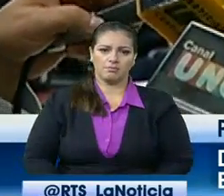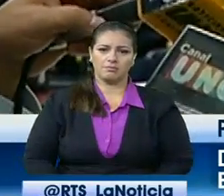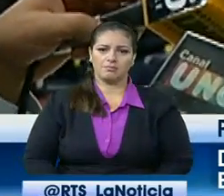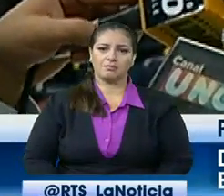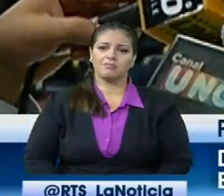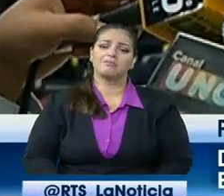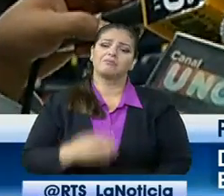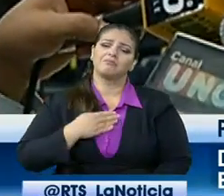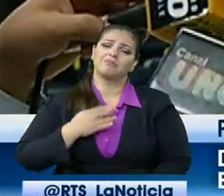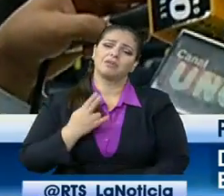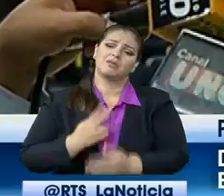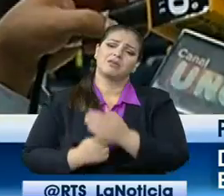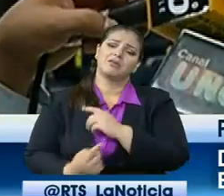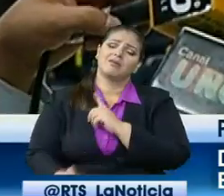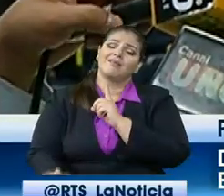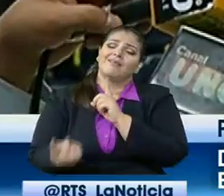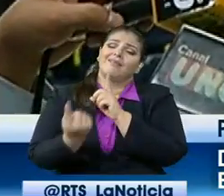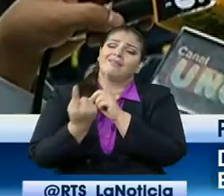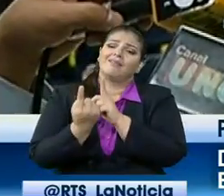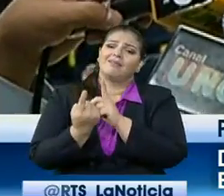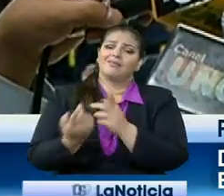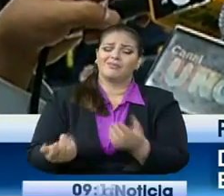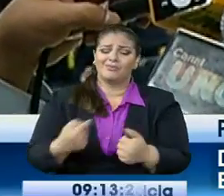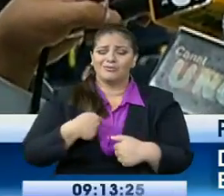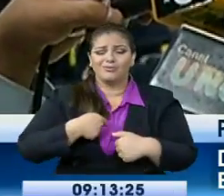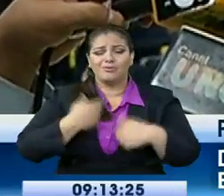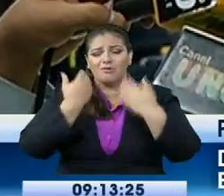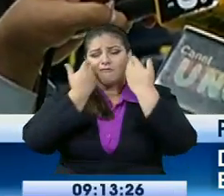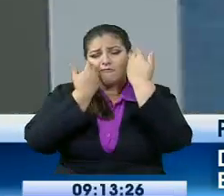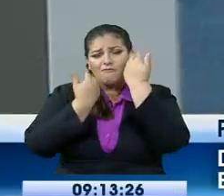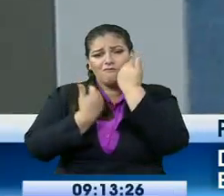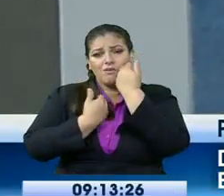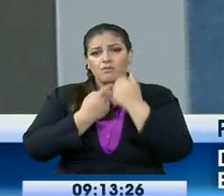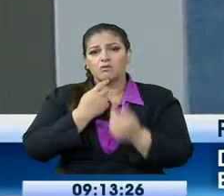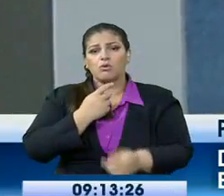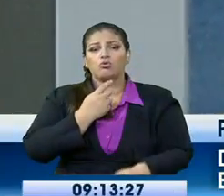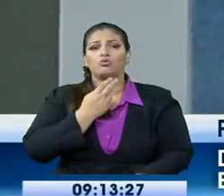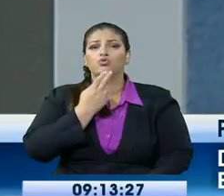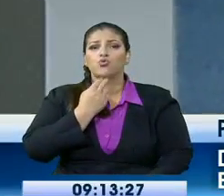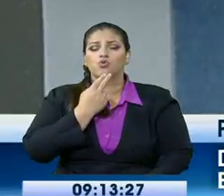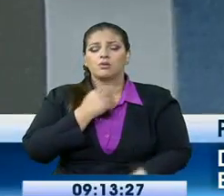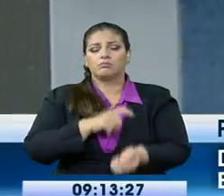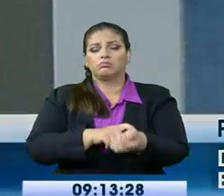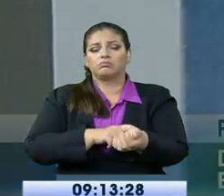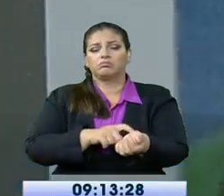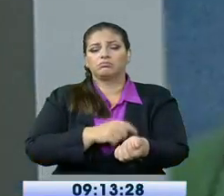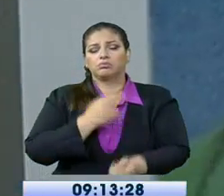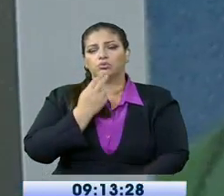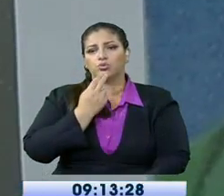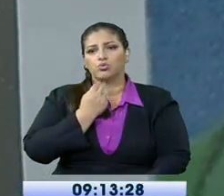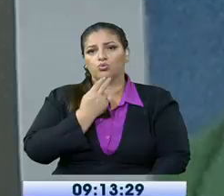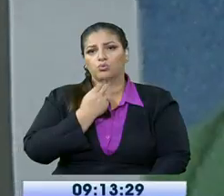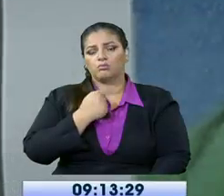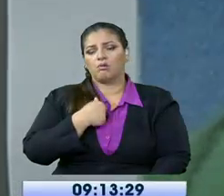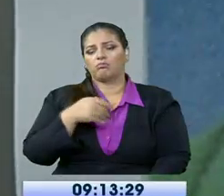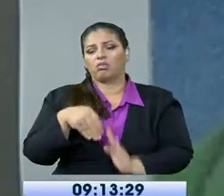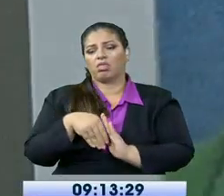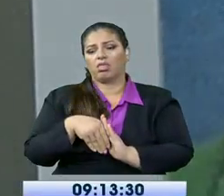Estamos pensando en él, ya que estoy enfermo, estoy haciendo diabetes. Informó Jorge Salazar.